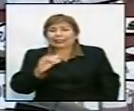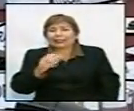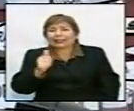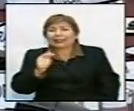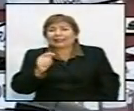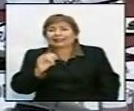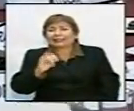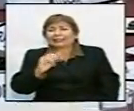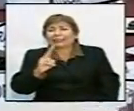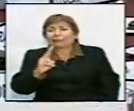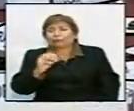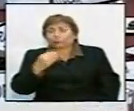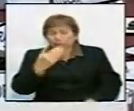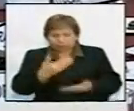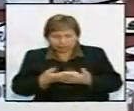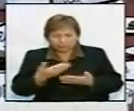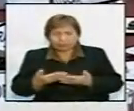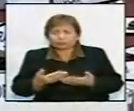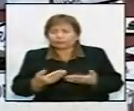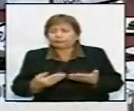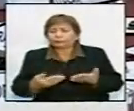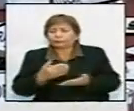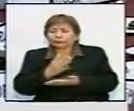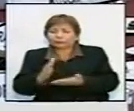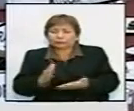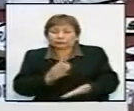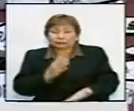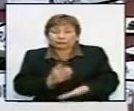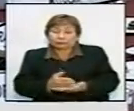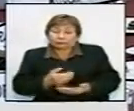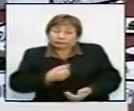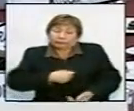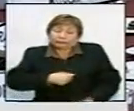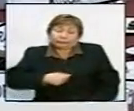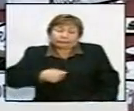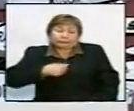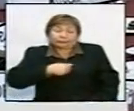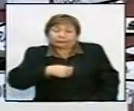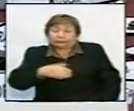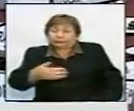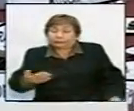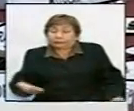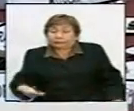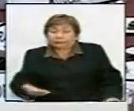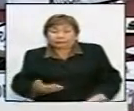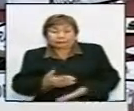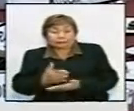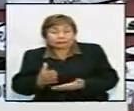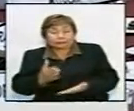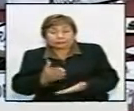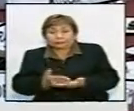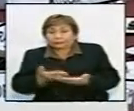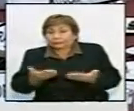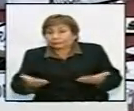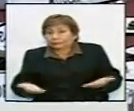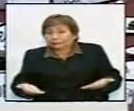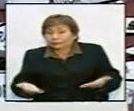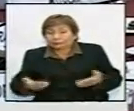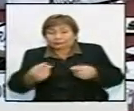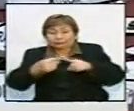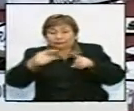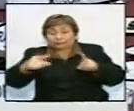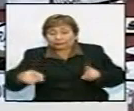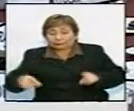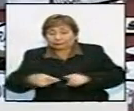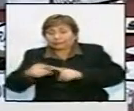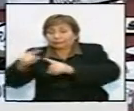Como dice, es un paso, es poner en reflejo un problema que lamentablemente el problema de demarcación